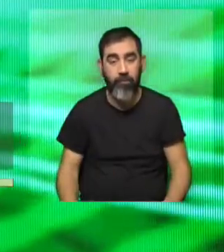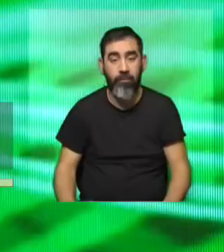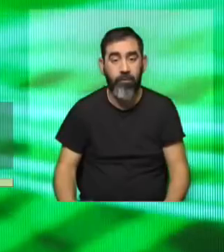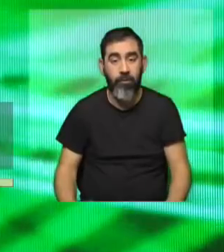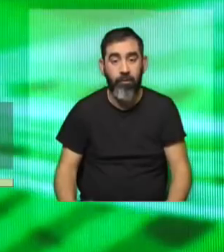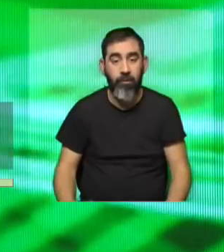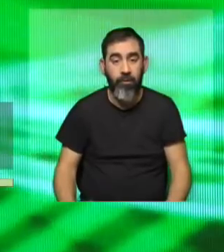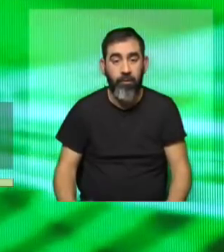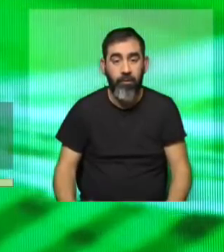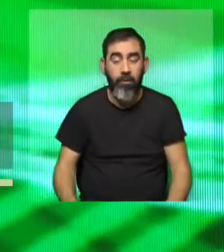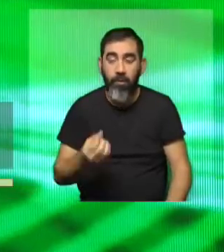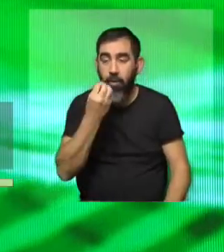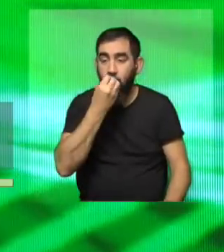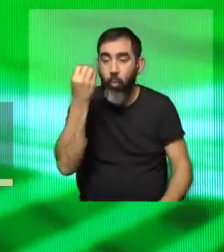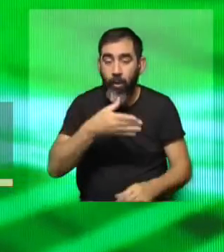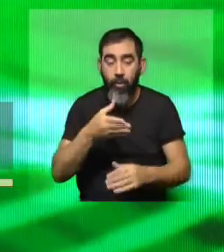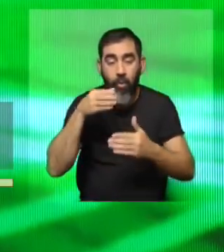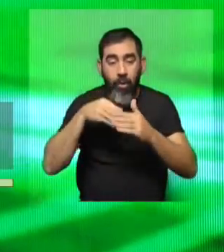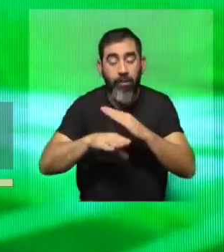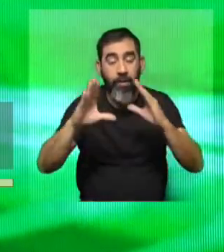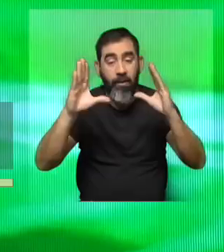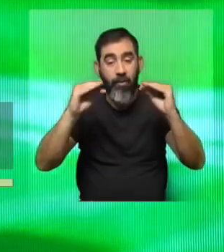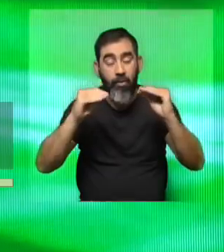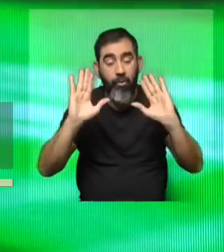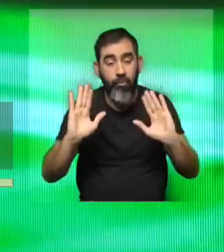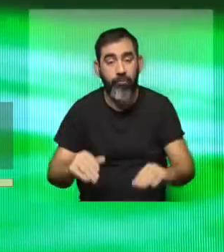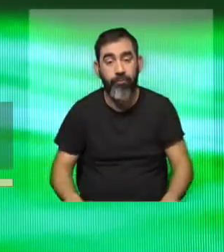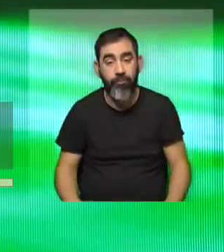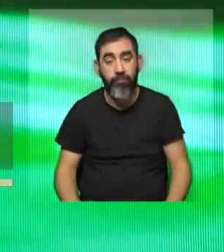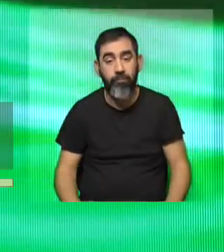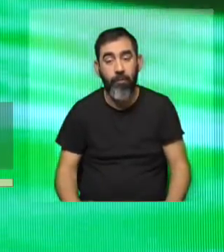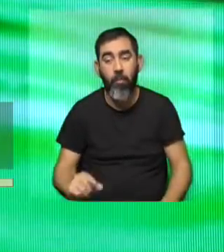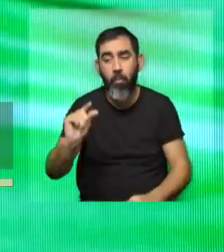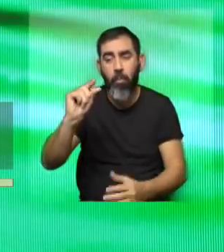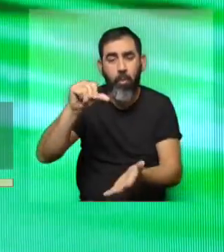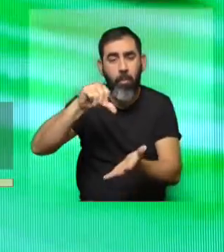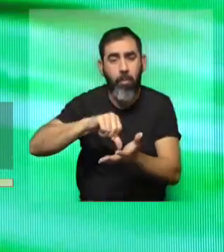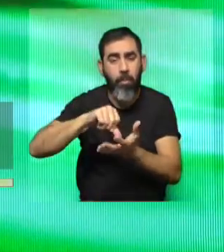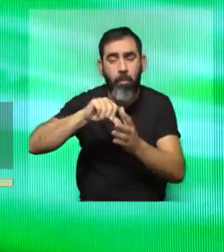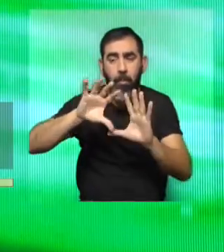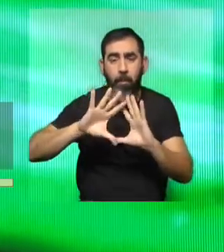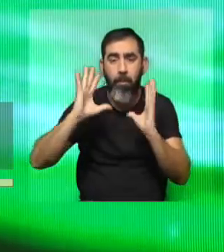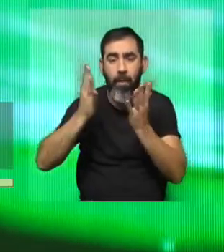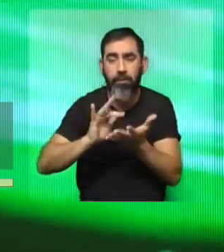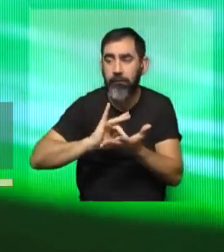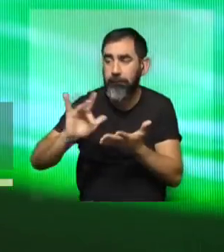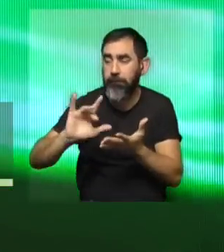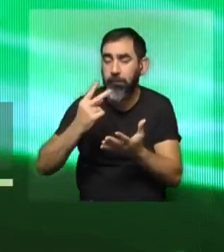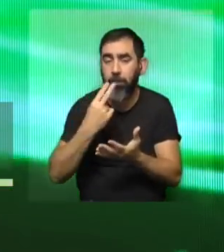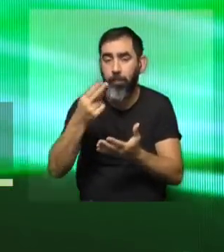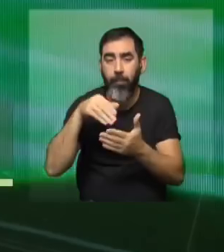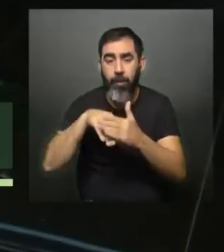buena herramienta que se puede acudir en habilitar esos elementos nocturnos aparte que somos de los pocos países en el mundo que queda sin tenerlos